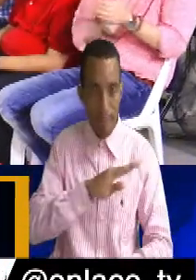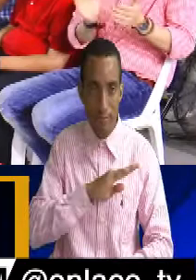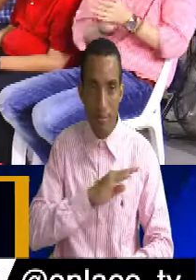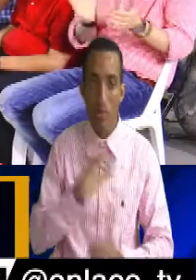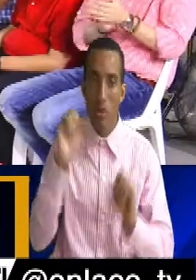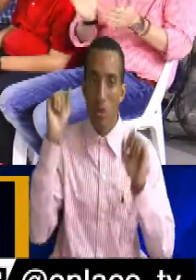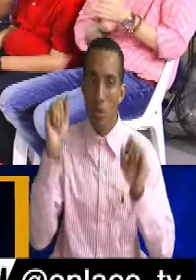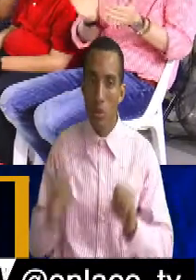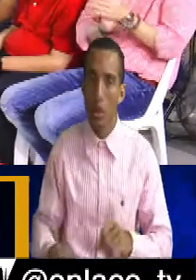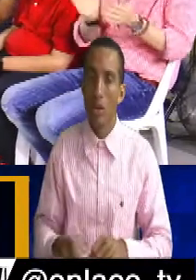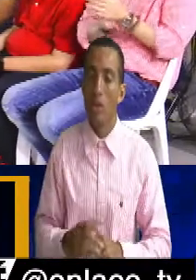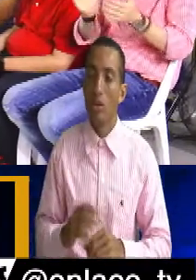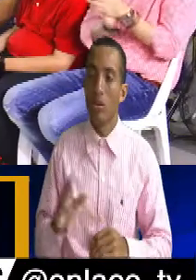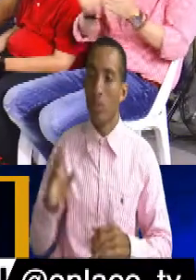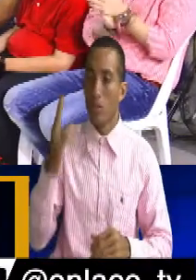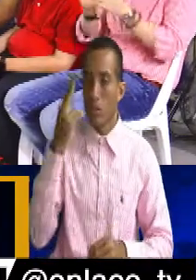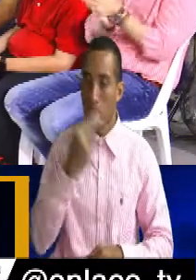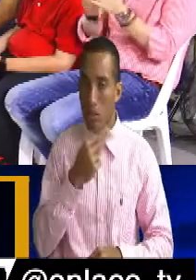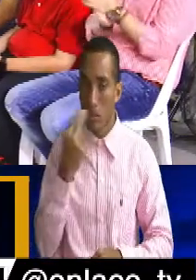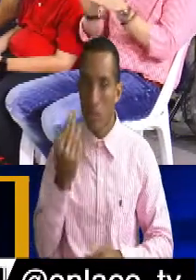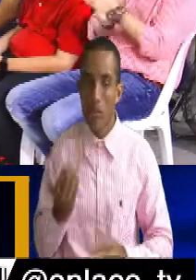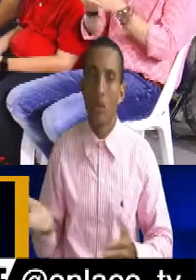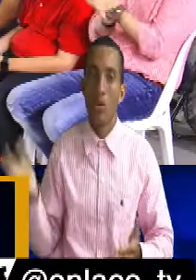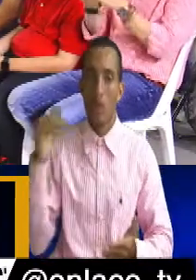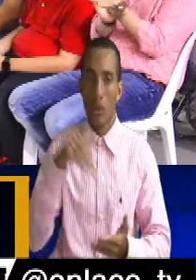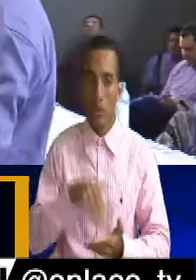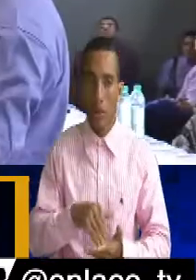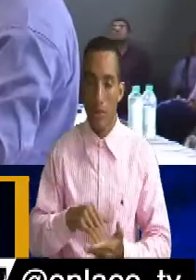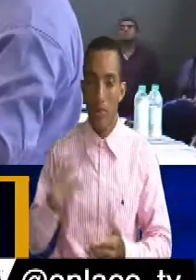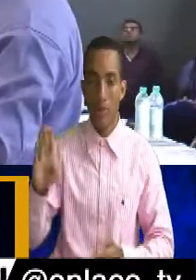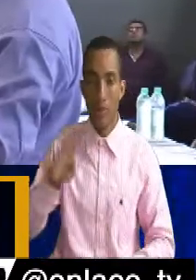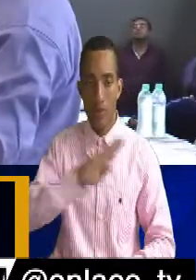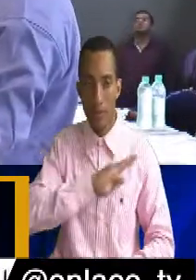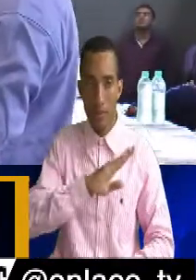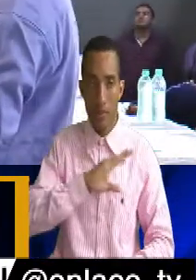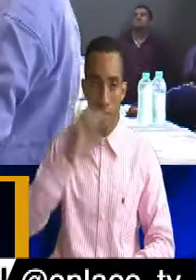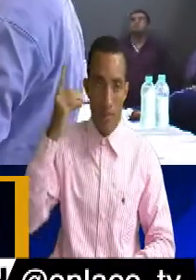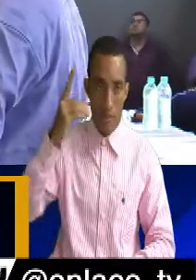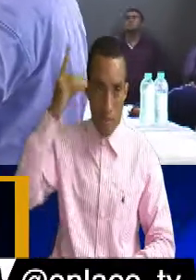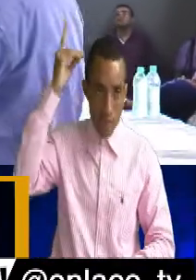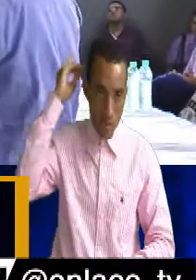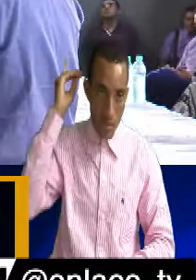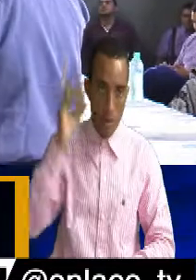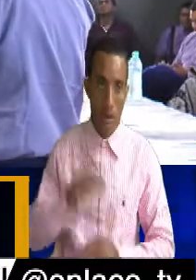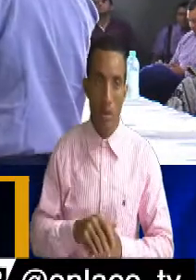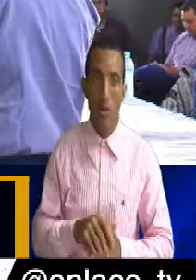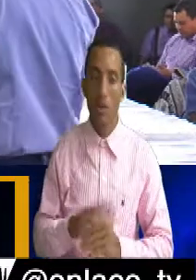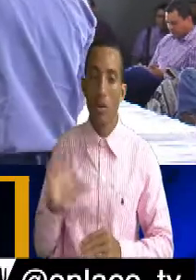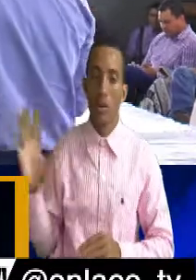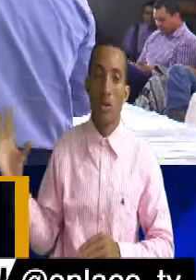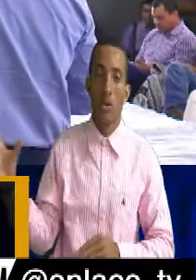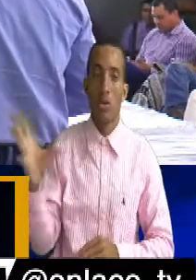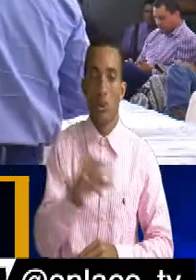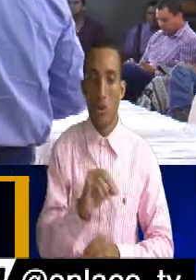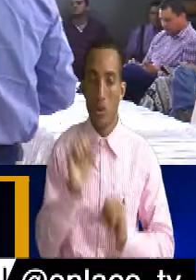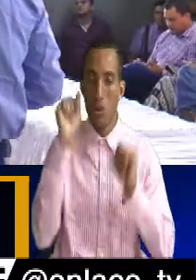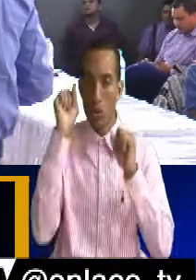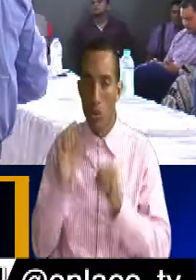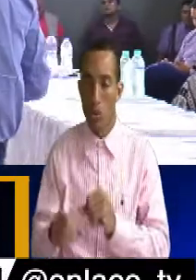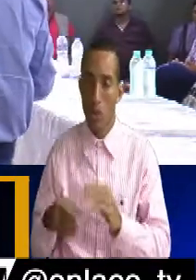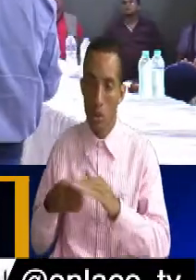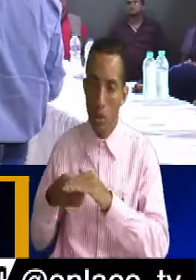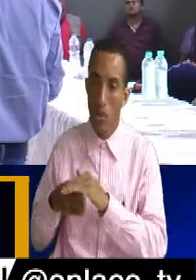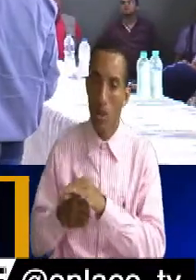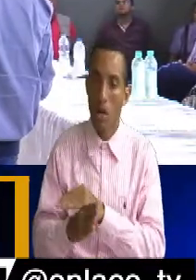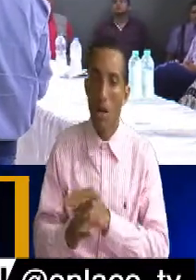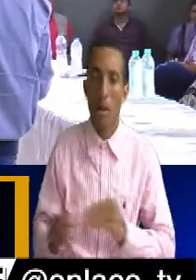se reafirma el compromiso una vez más que tiene nuestro alcalde, el doctor Darío Echeverri, con la oportunidad de acceder mucho